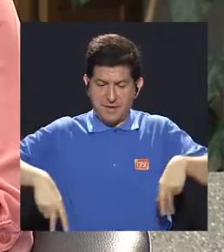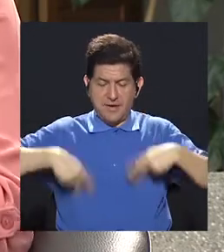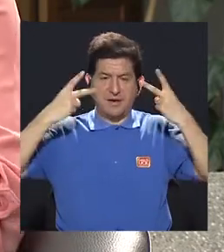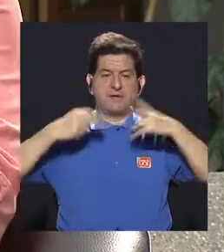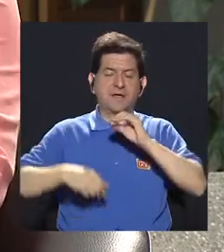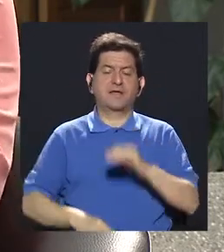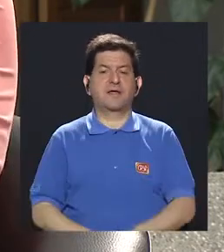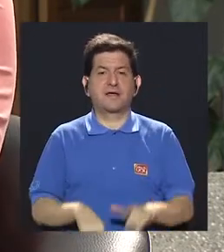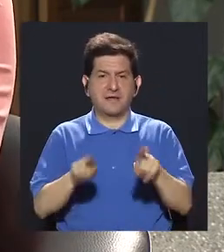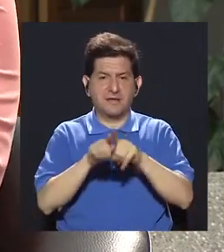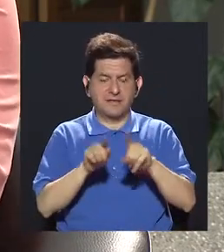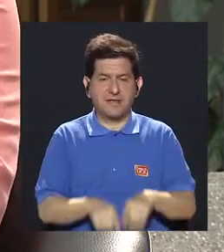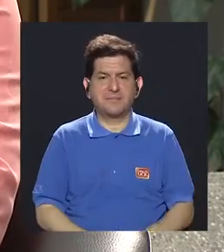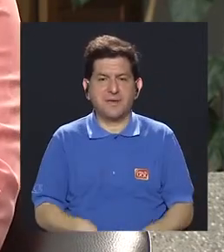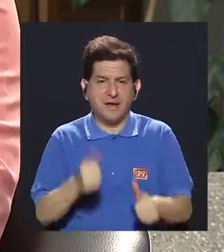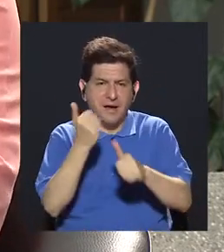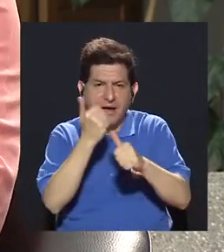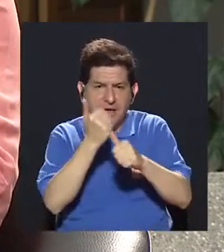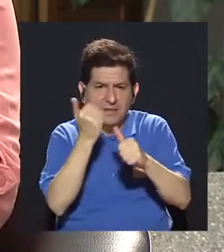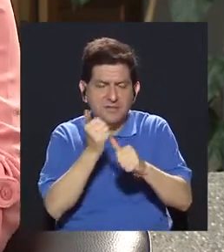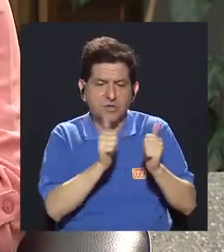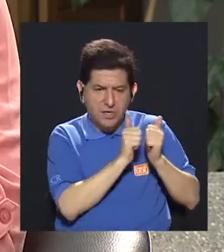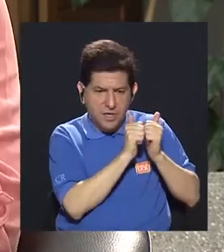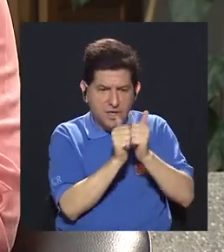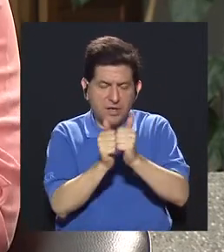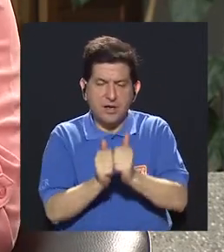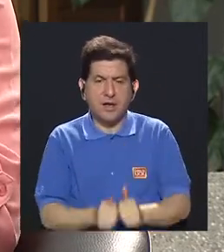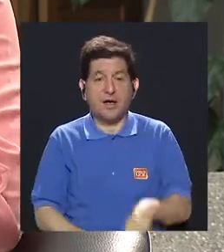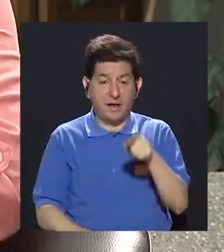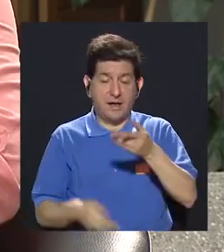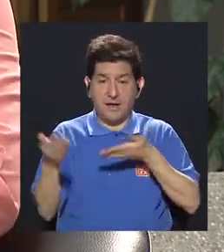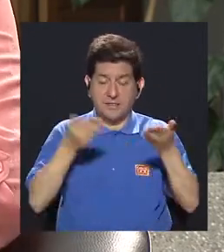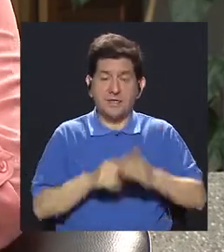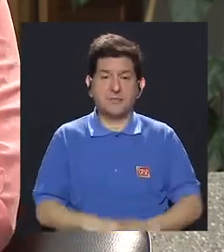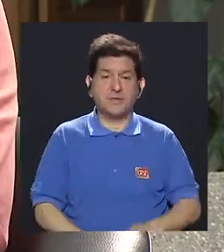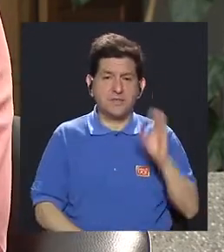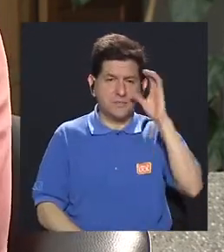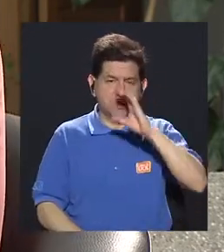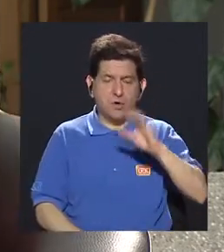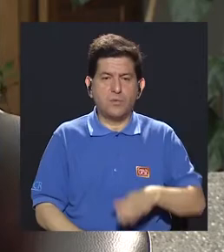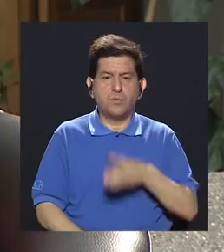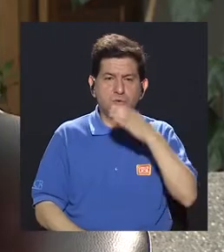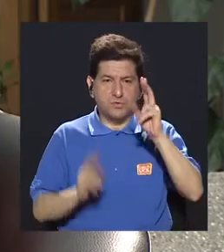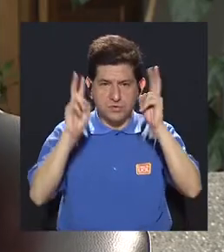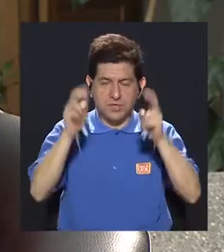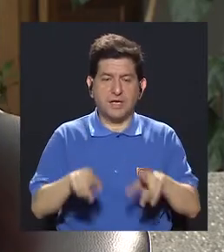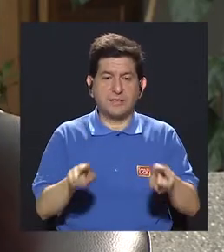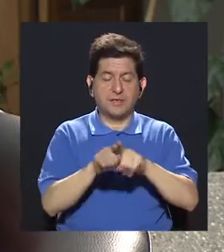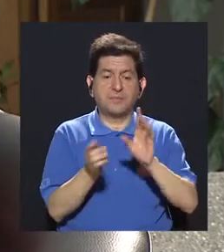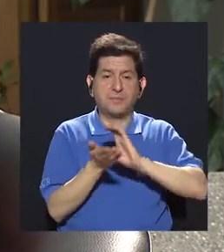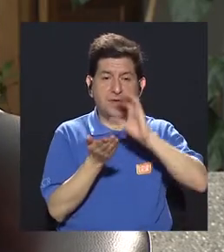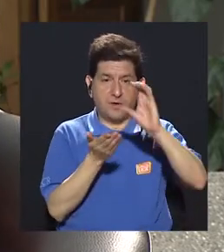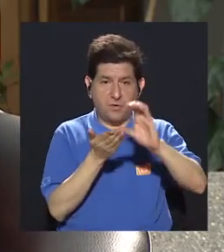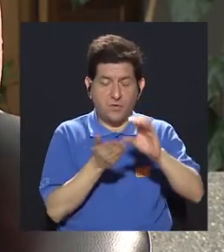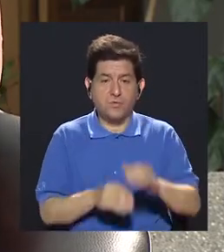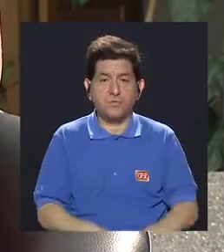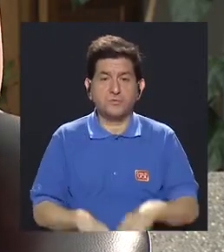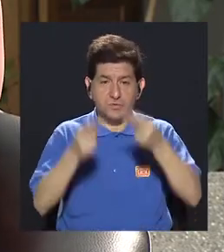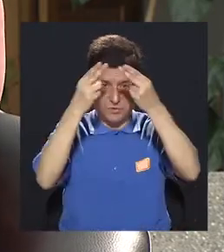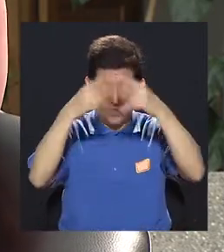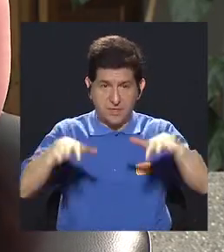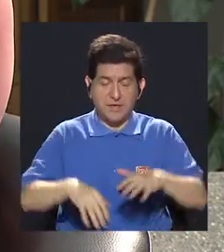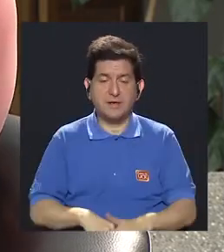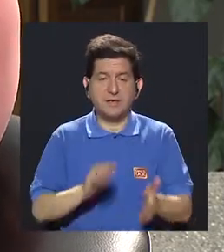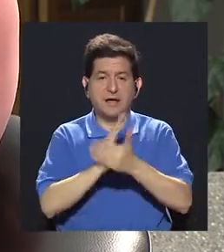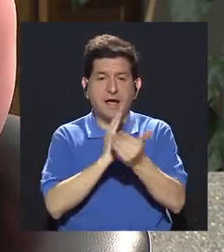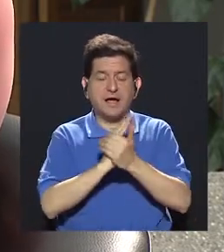uh-huh, uh-huh, y de coaching, ¿verdad?, de acompañamiento. En este servicio Buscas Consejo. Luego tenemos otros servicios como cursos en línea de destrezas para la